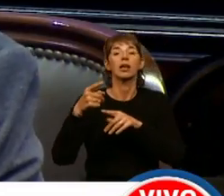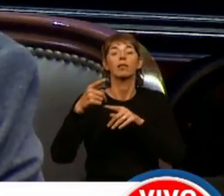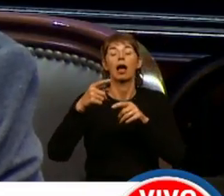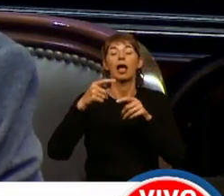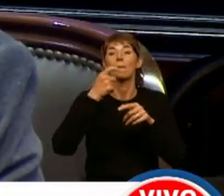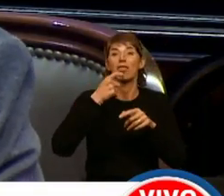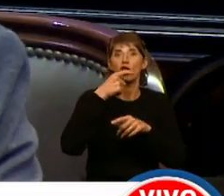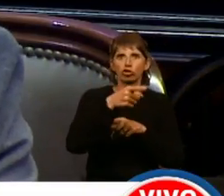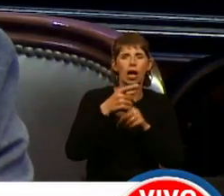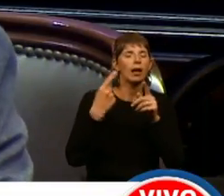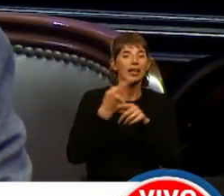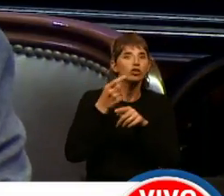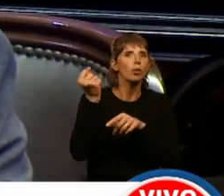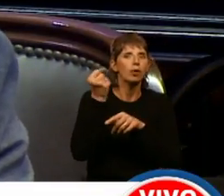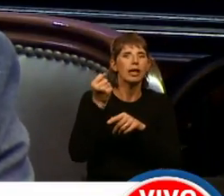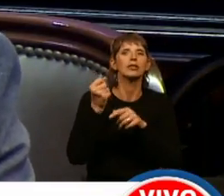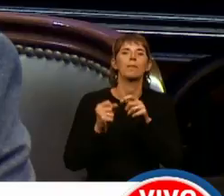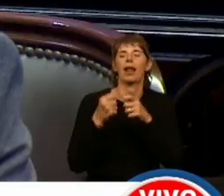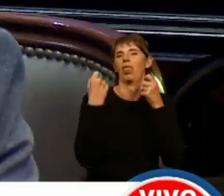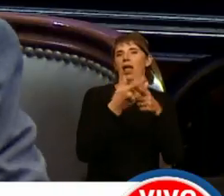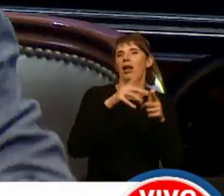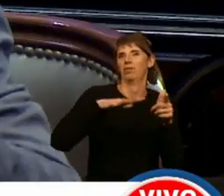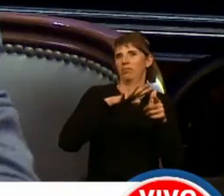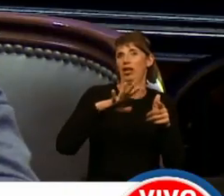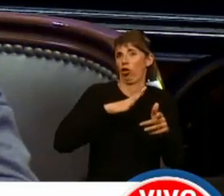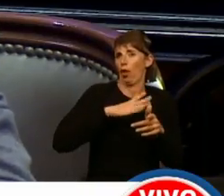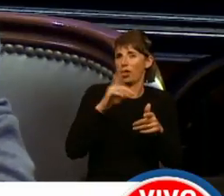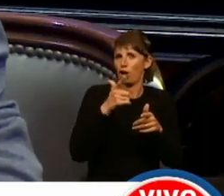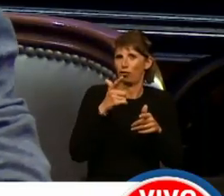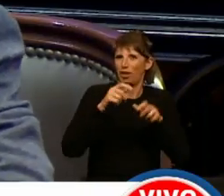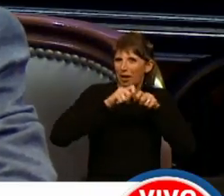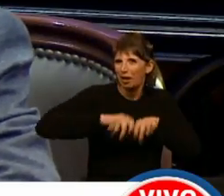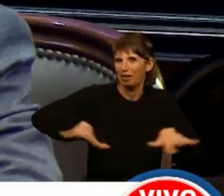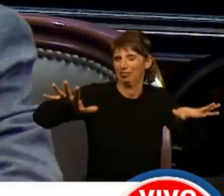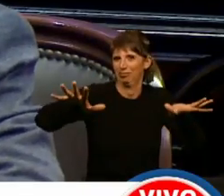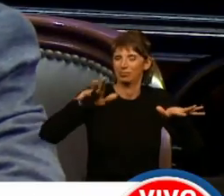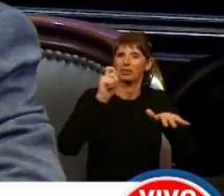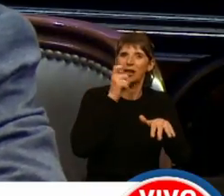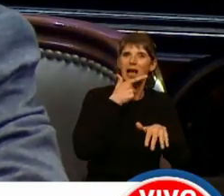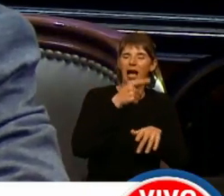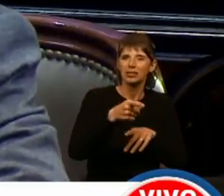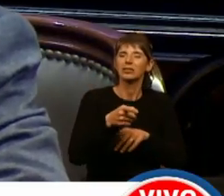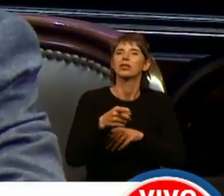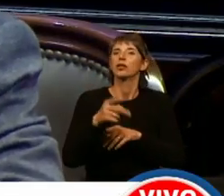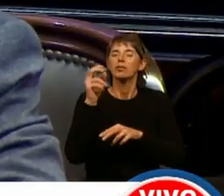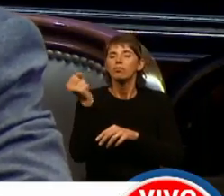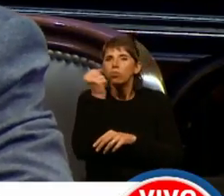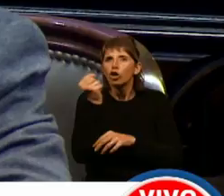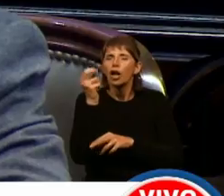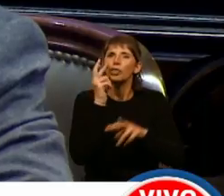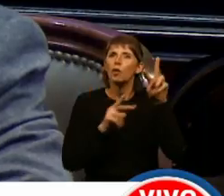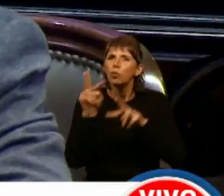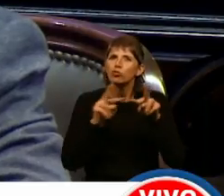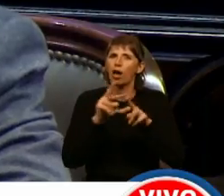comienza a llegar la red de gas a distritos que han sido postergados e incrementar el abastecimiento energético es una condición necesaria